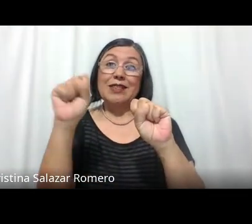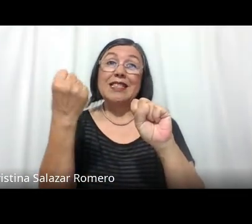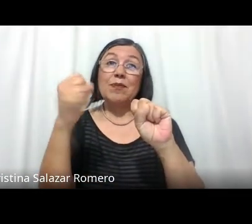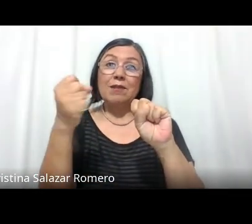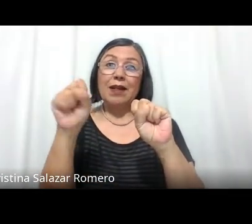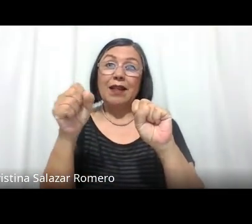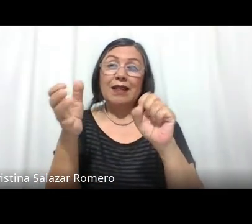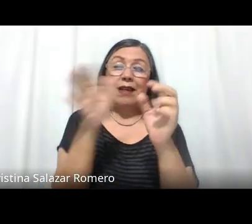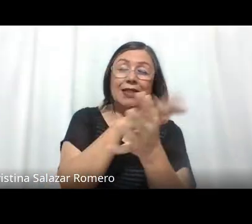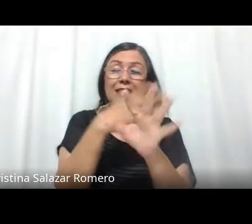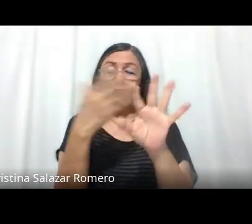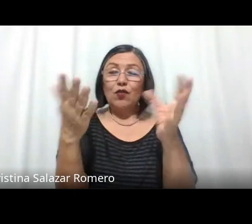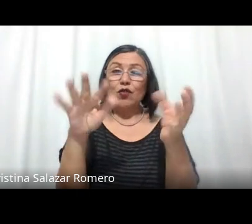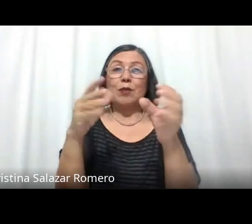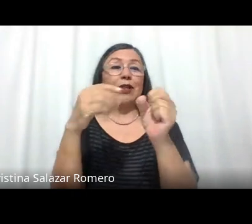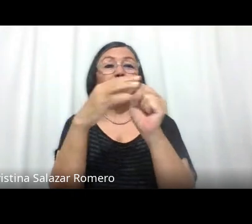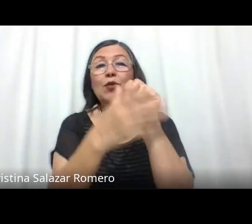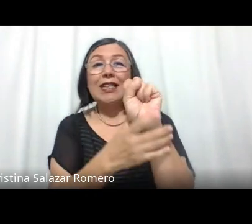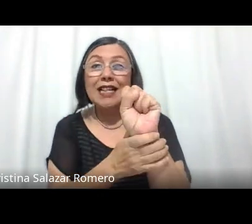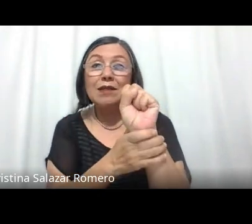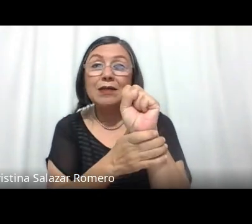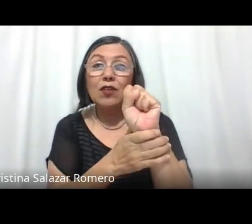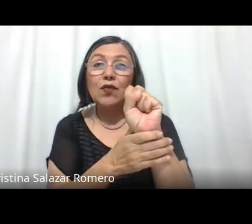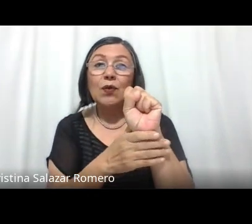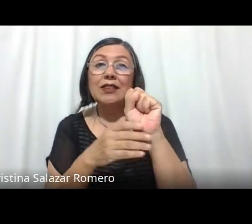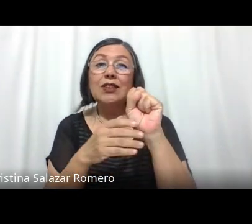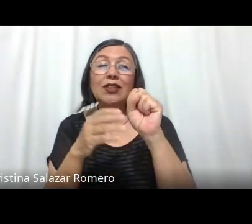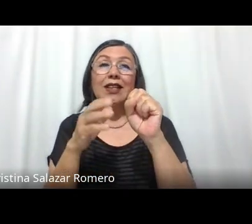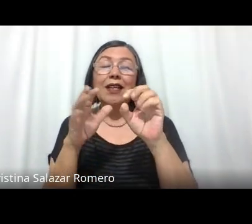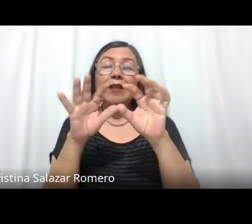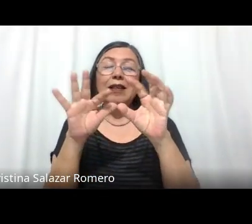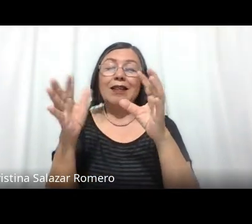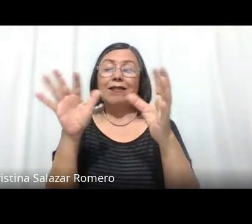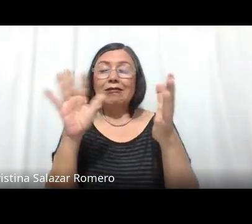ejemplo, septiembre. Y a veces se confunde porque como utilizan la misma configuración